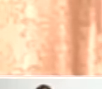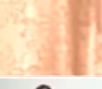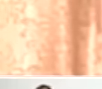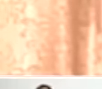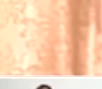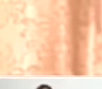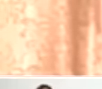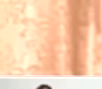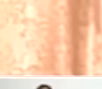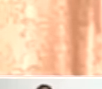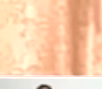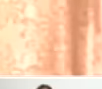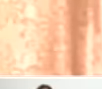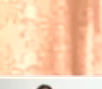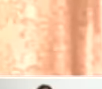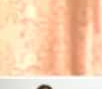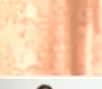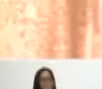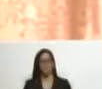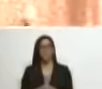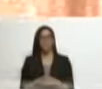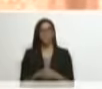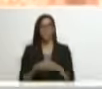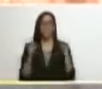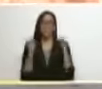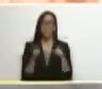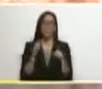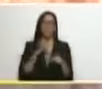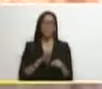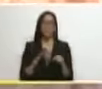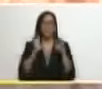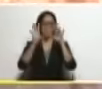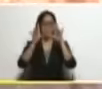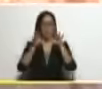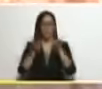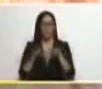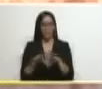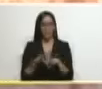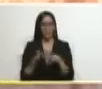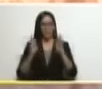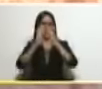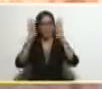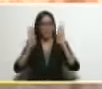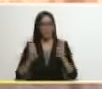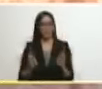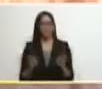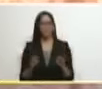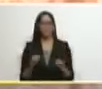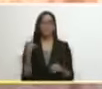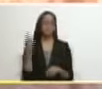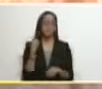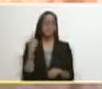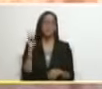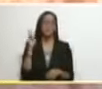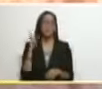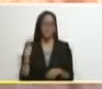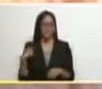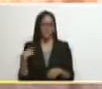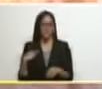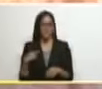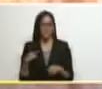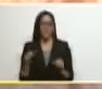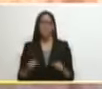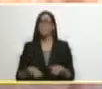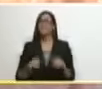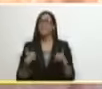la independencia. Allí están los documentos, los mapas, que solo Venezuela tiene, más nadie